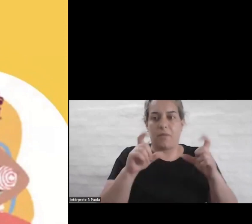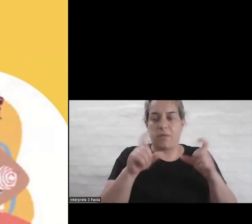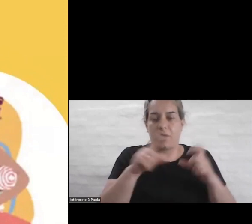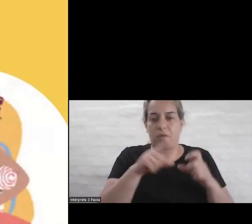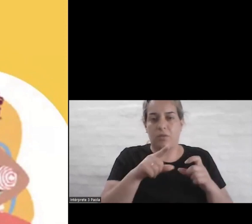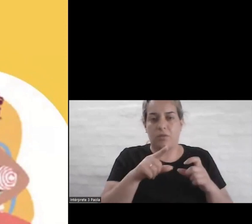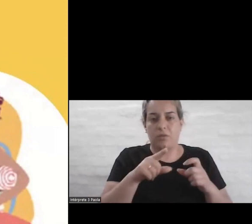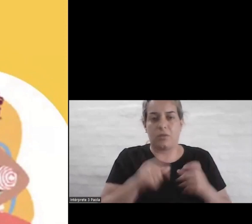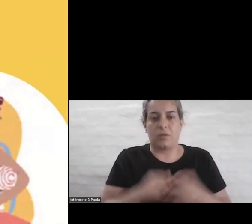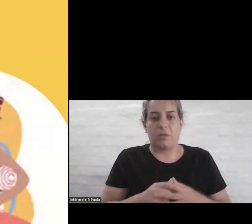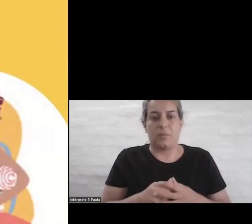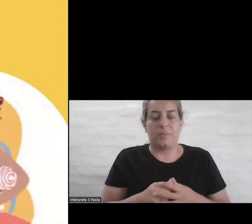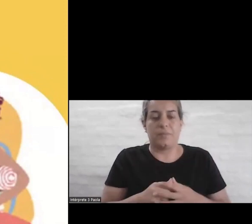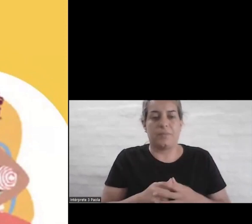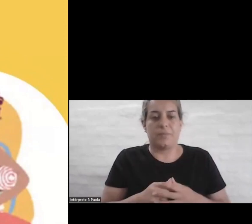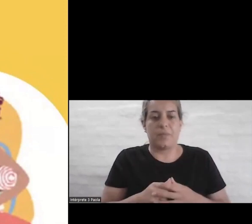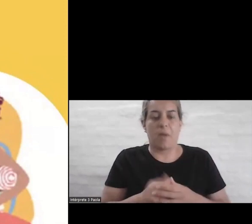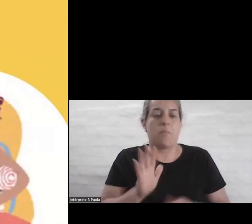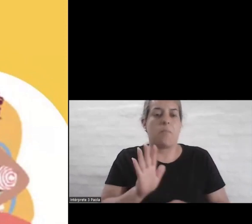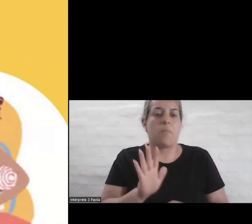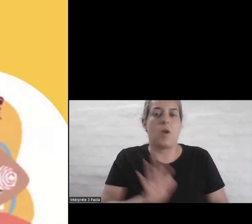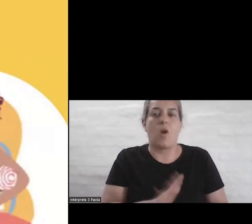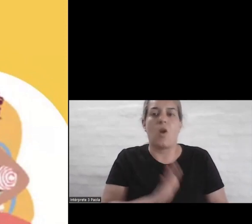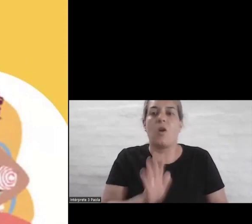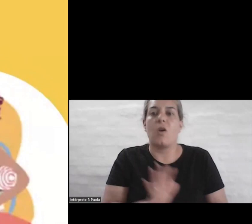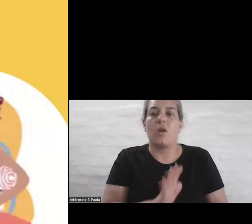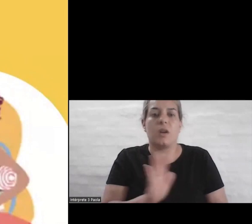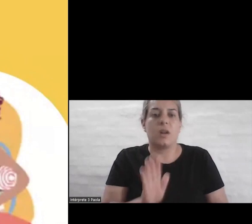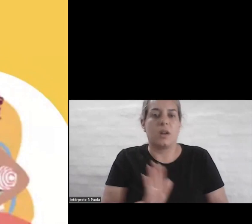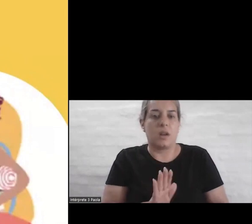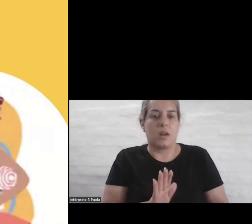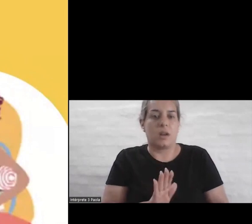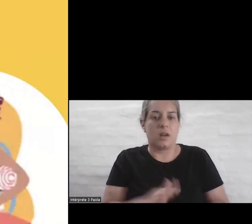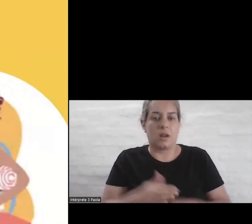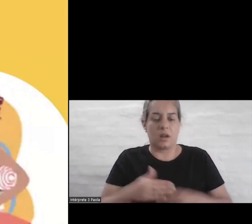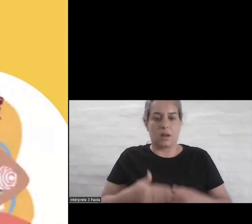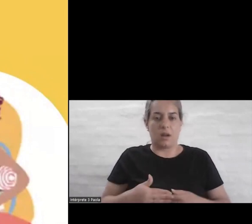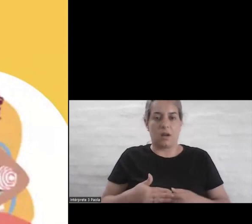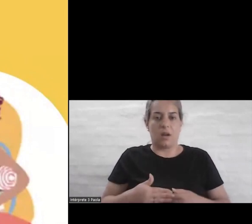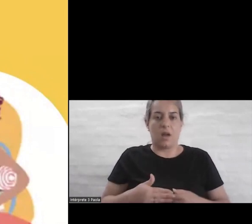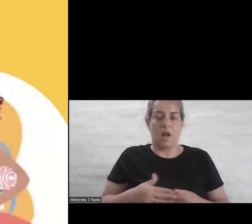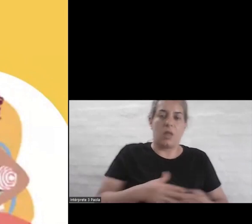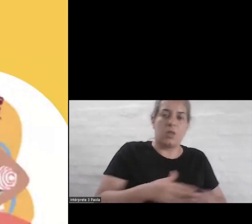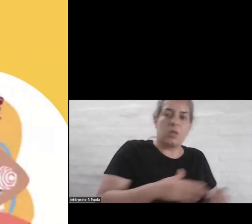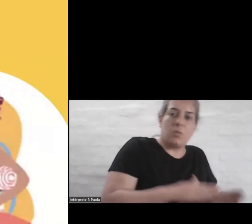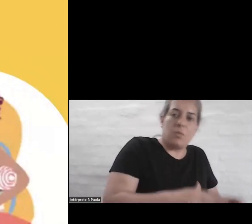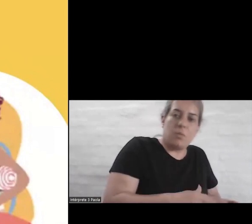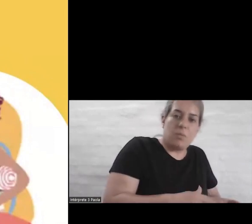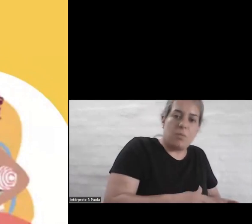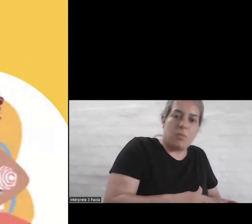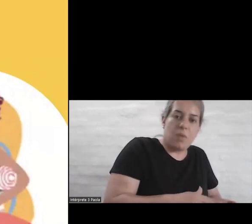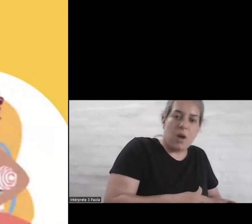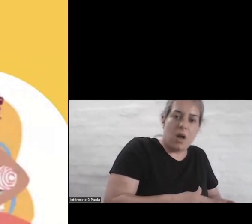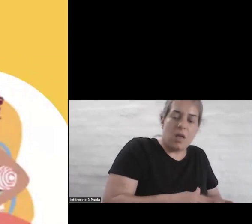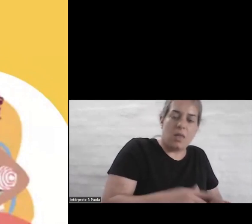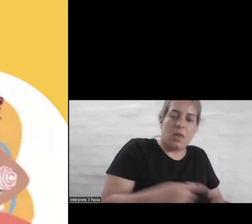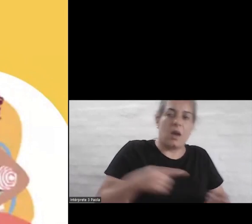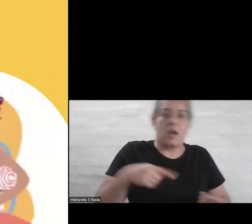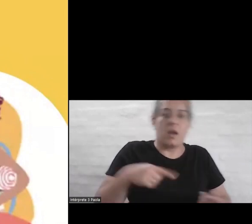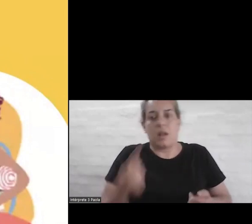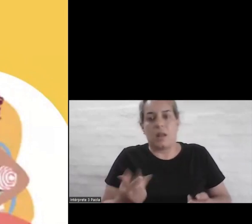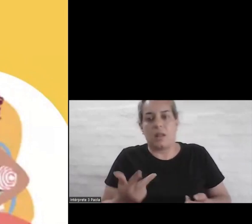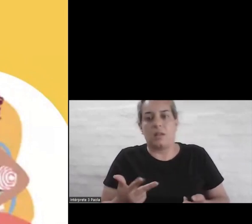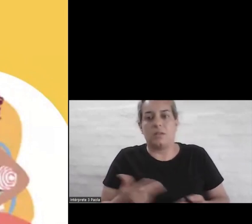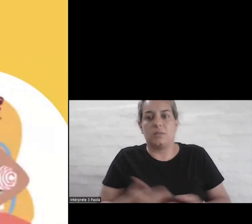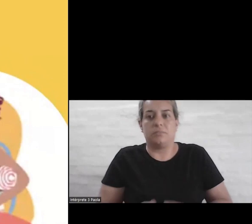Tenemos la postura biológica, tumbada y postura de cuna. La postura biológica es la ideal para instaurar la lactancia, ¿vale? La mamá se